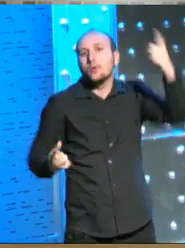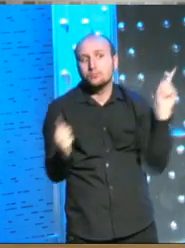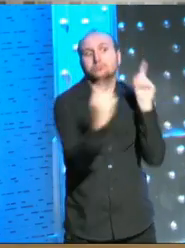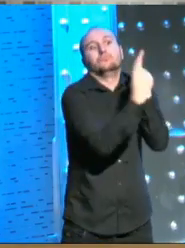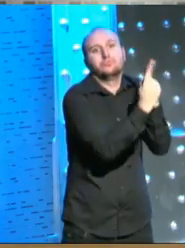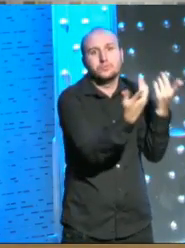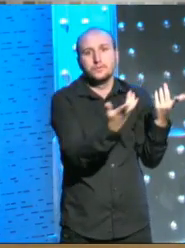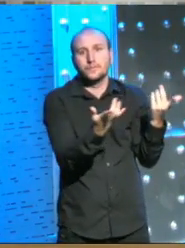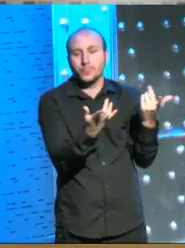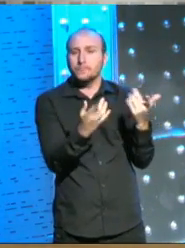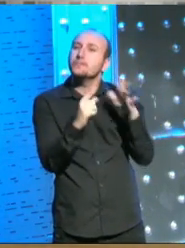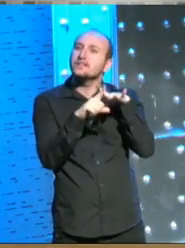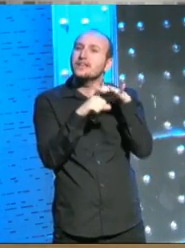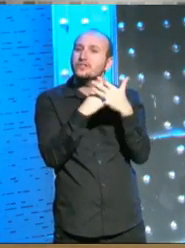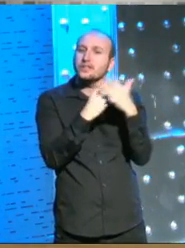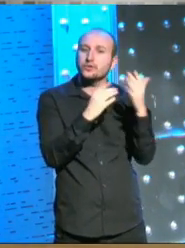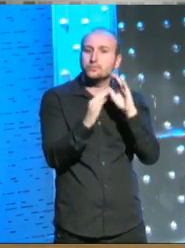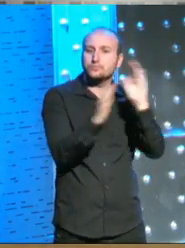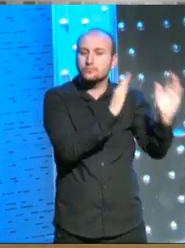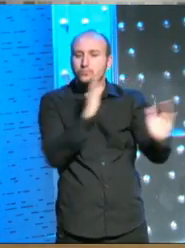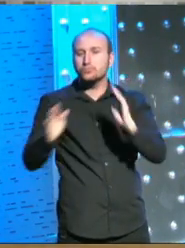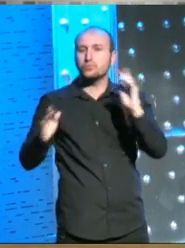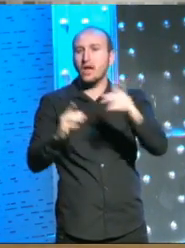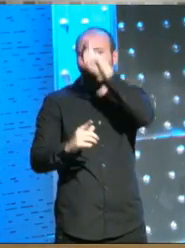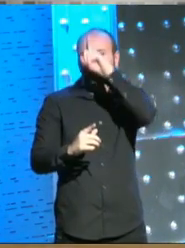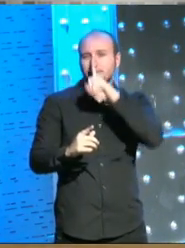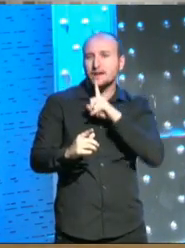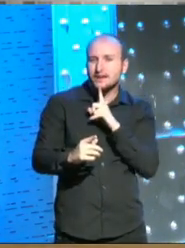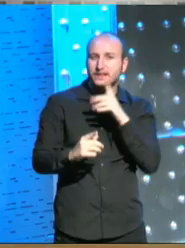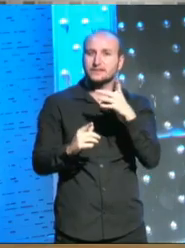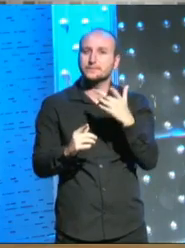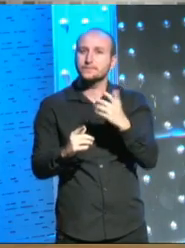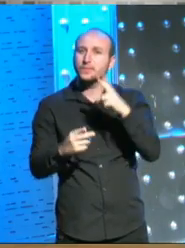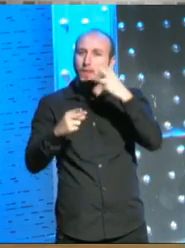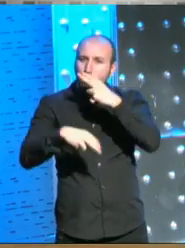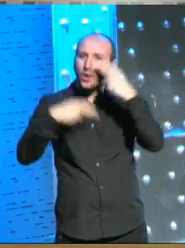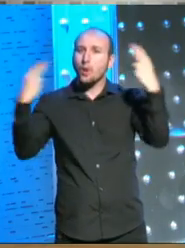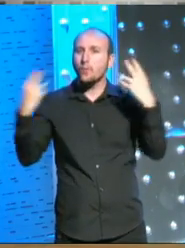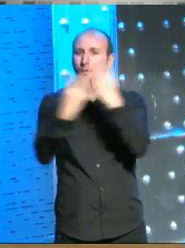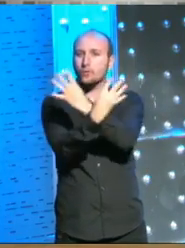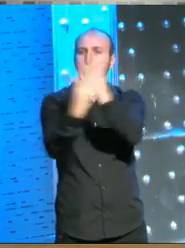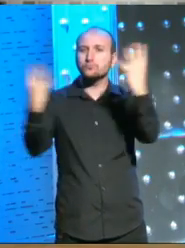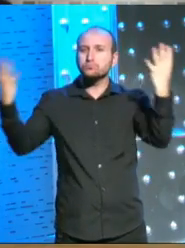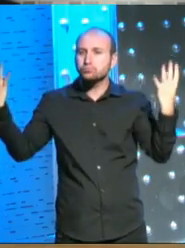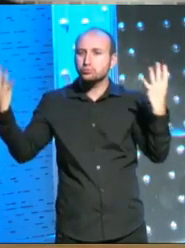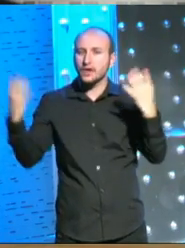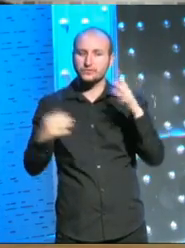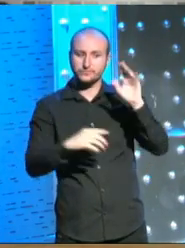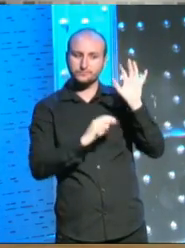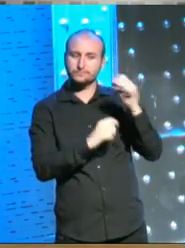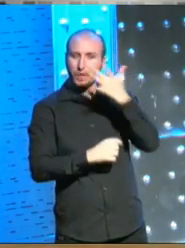Y por tanto, el movimiento lateral de las imágenes era conocido por el público desde la linterna mágica, que era un